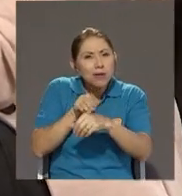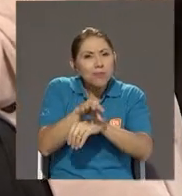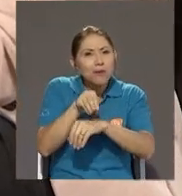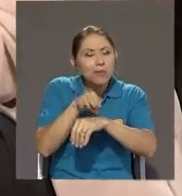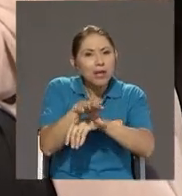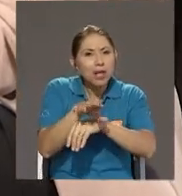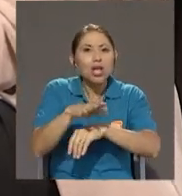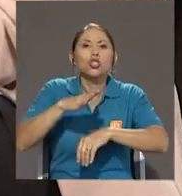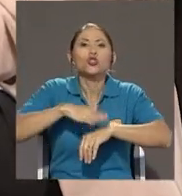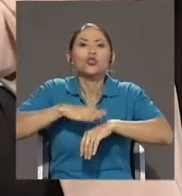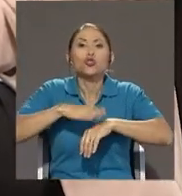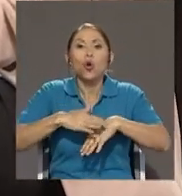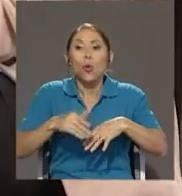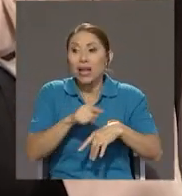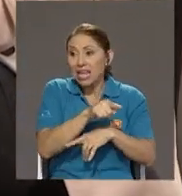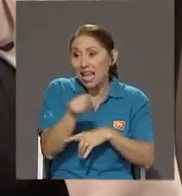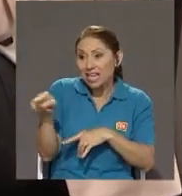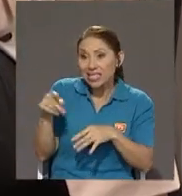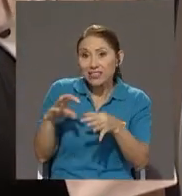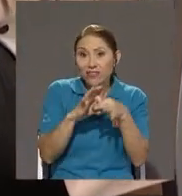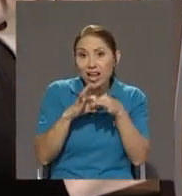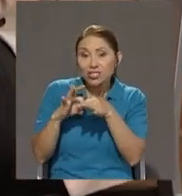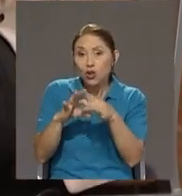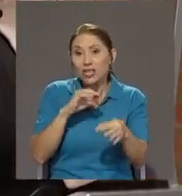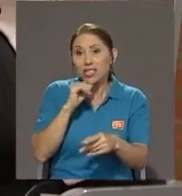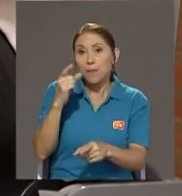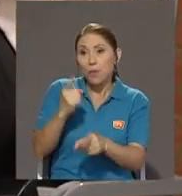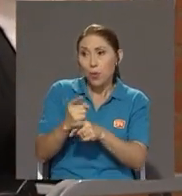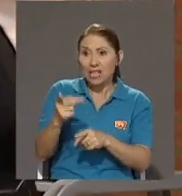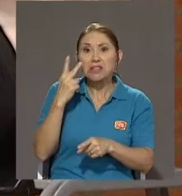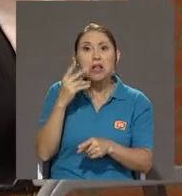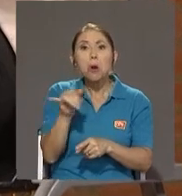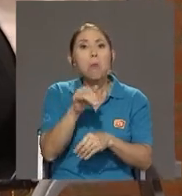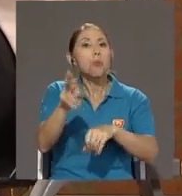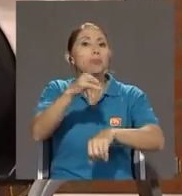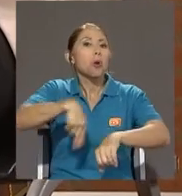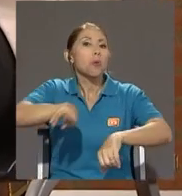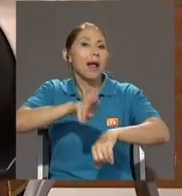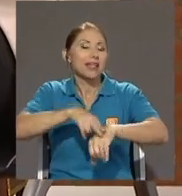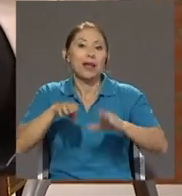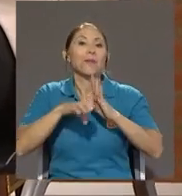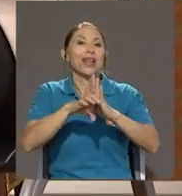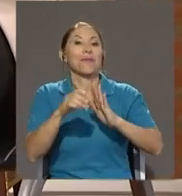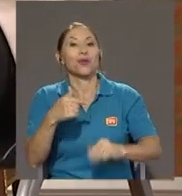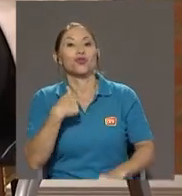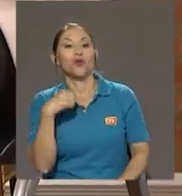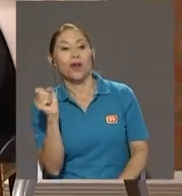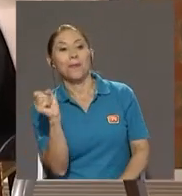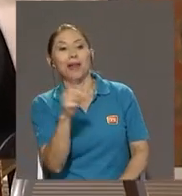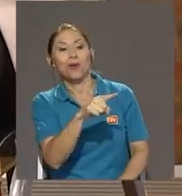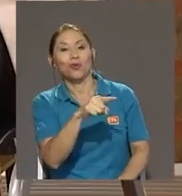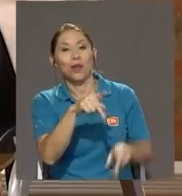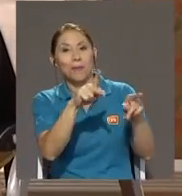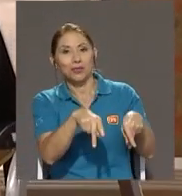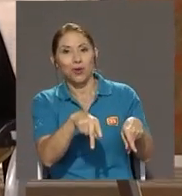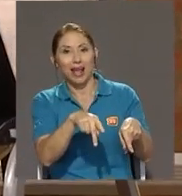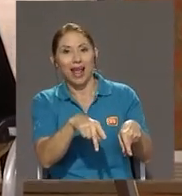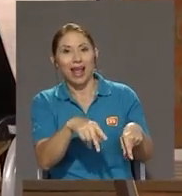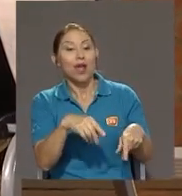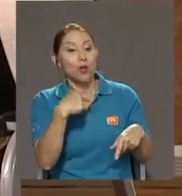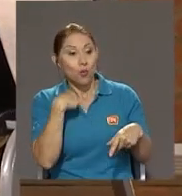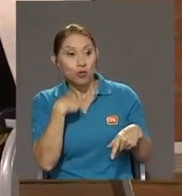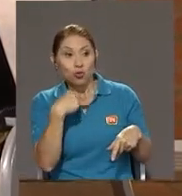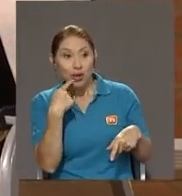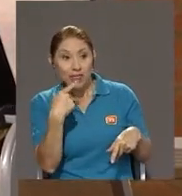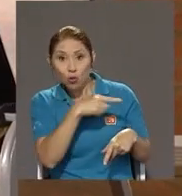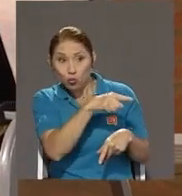de normalización que hay de esas relaciones. Porque cuando se le pregunta a las personas, es decir, cuando yo la construyo me da ese indicador, cuando se le pregunta a las personas si han